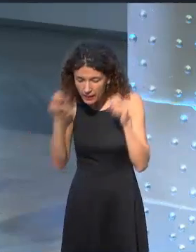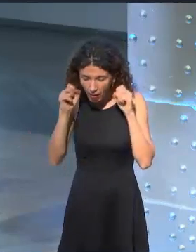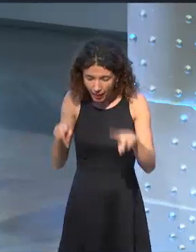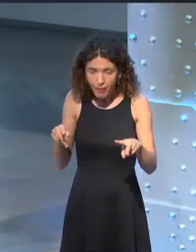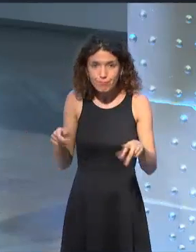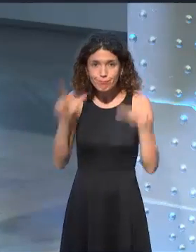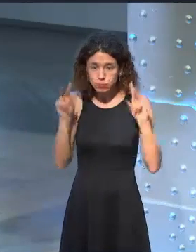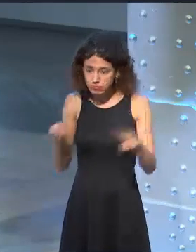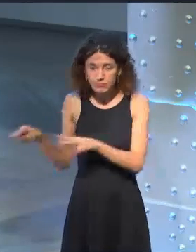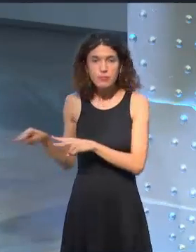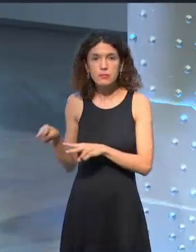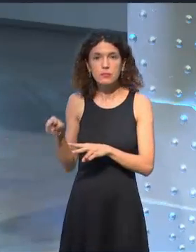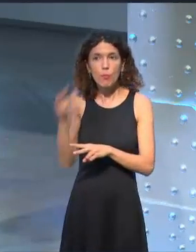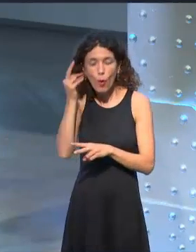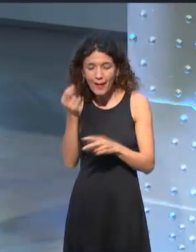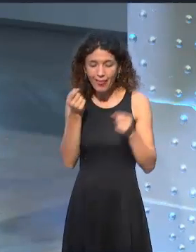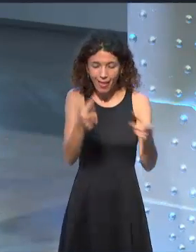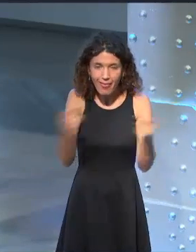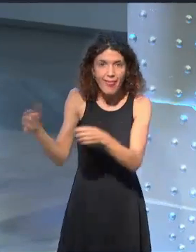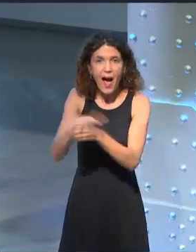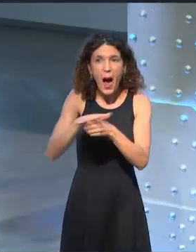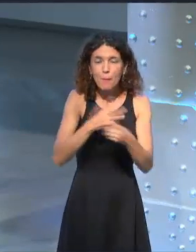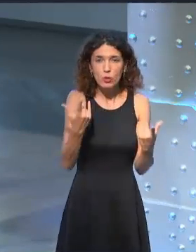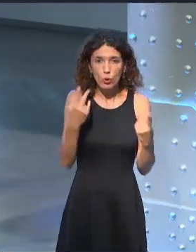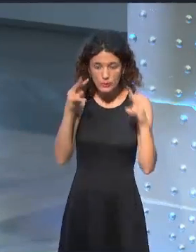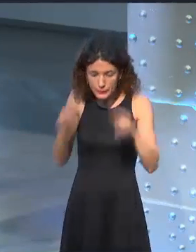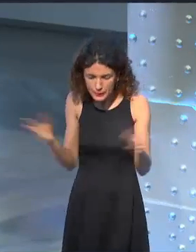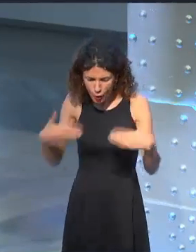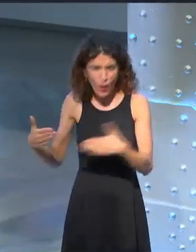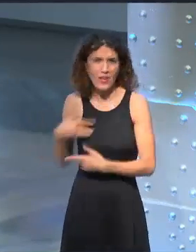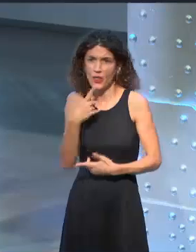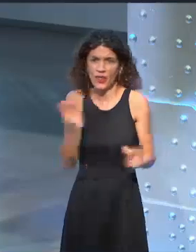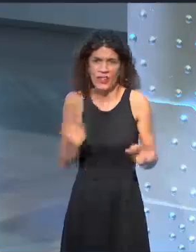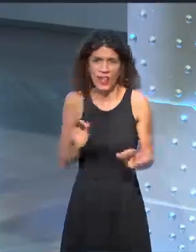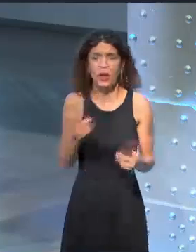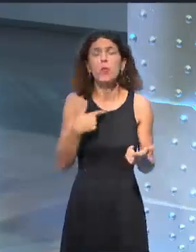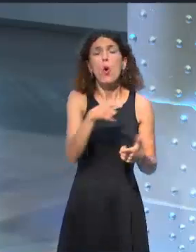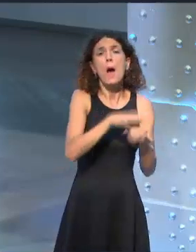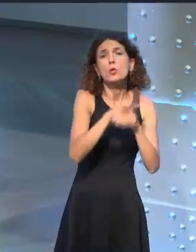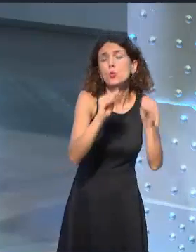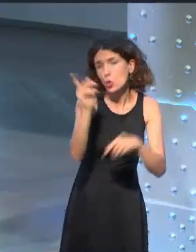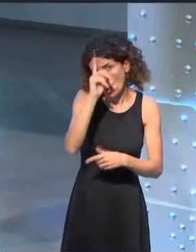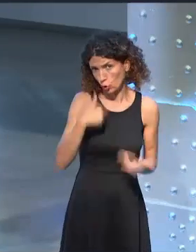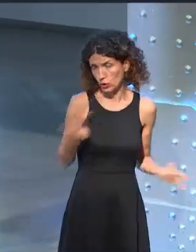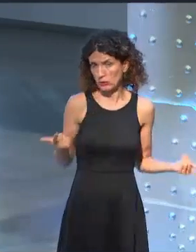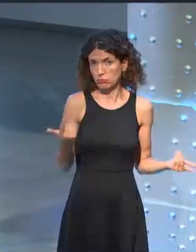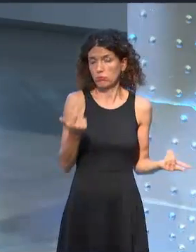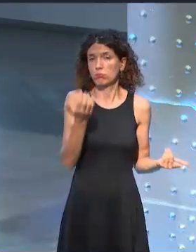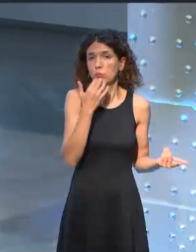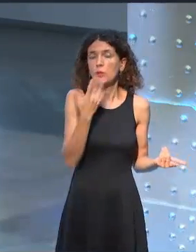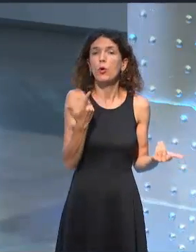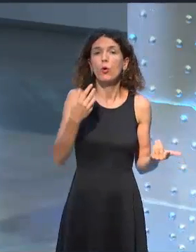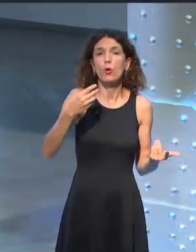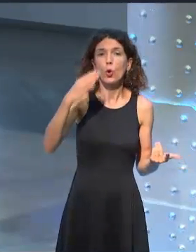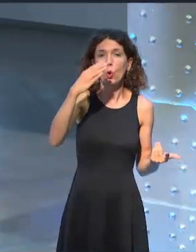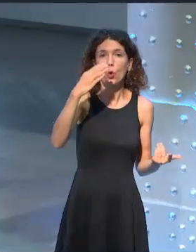comentar, ¿no?, de las mujeres en vuestros ámbitos. Quizás no lo sé en tu ámbito en concreto, ¿no? Bueno, aparte de Marie